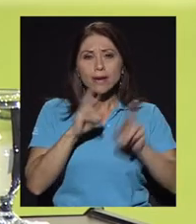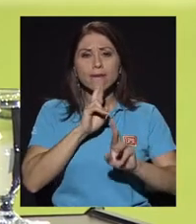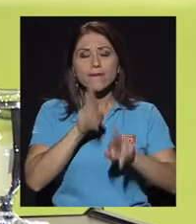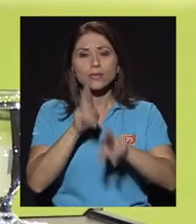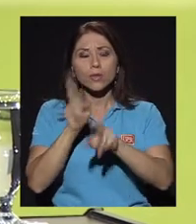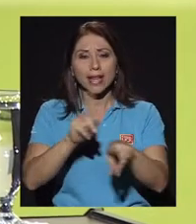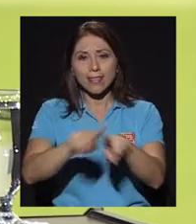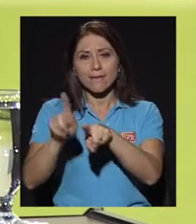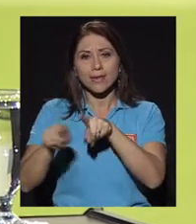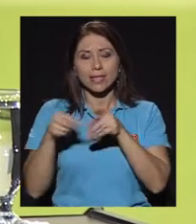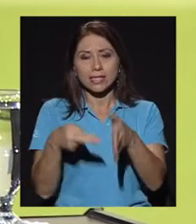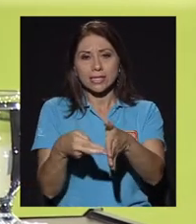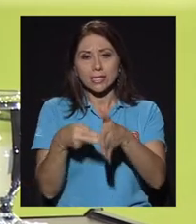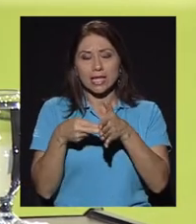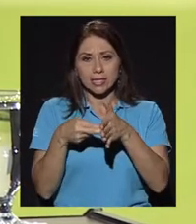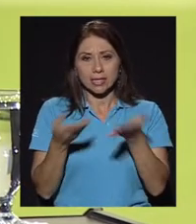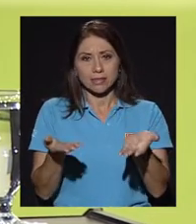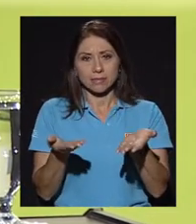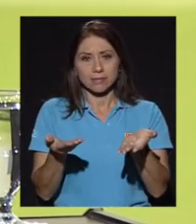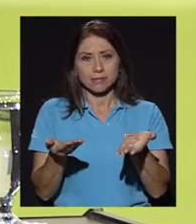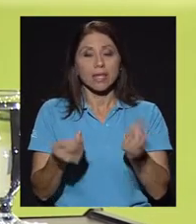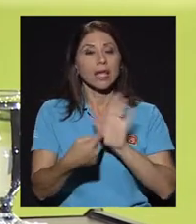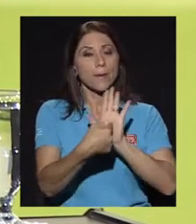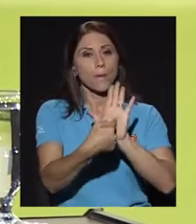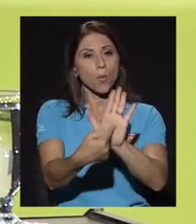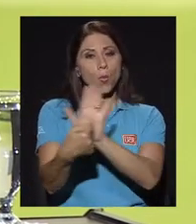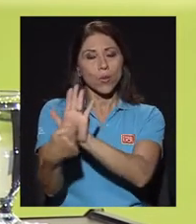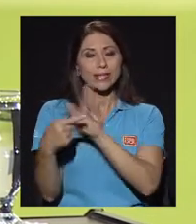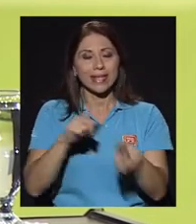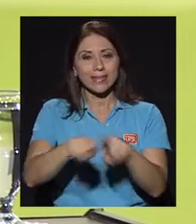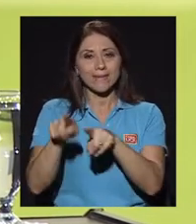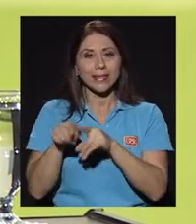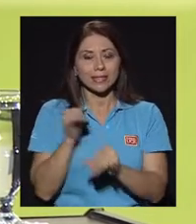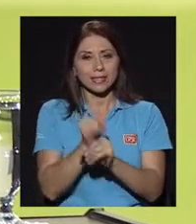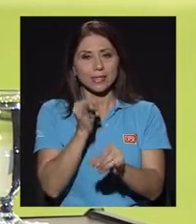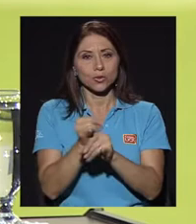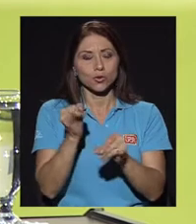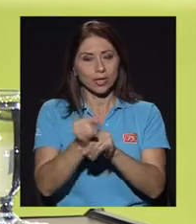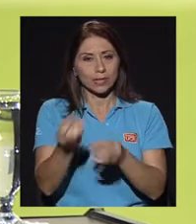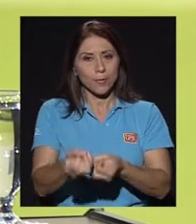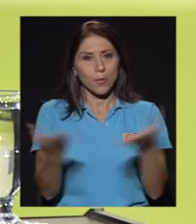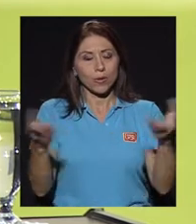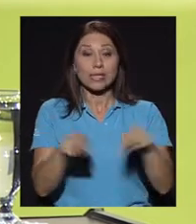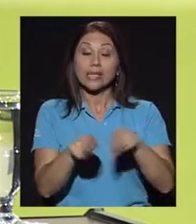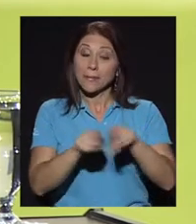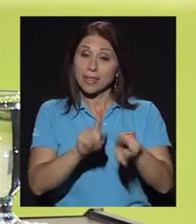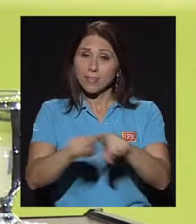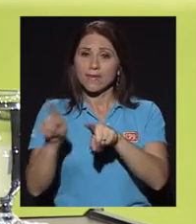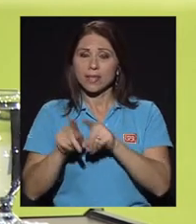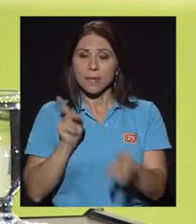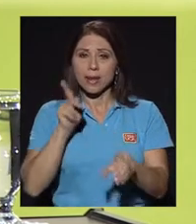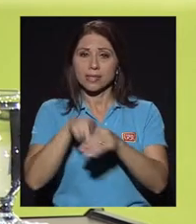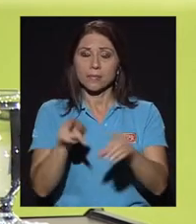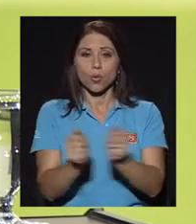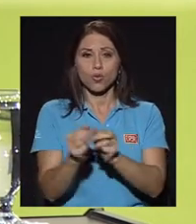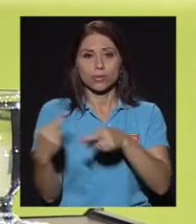oportunamente a estas demandas mostradas por parte de las instituciones del Estado y otros actores con responsabilidad